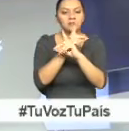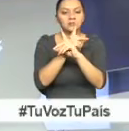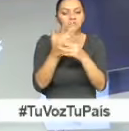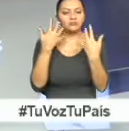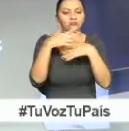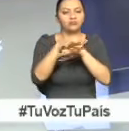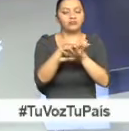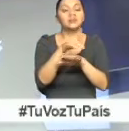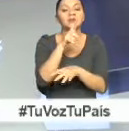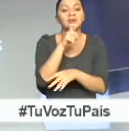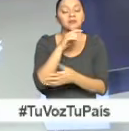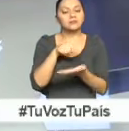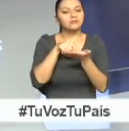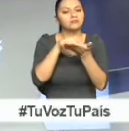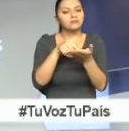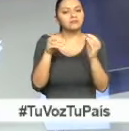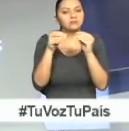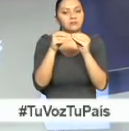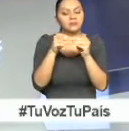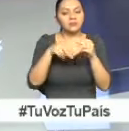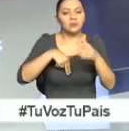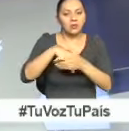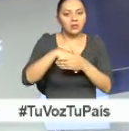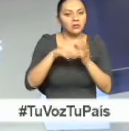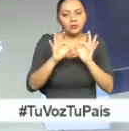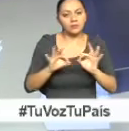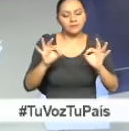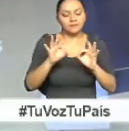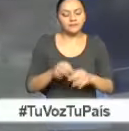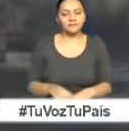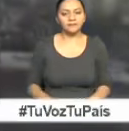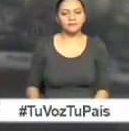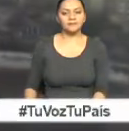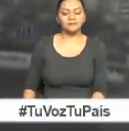discapacidad, quienes demostrarán que los límites no existen.